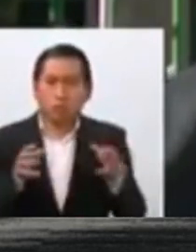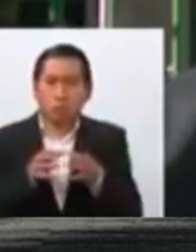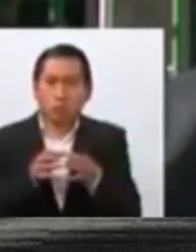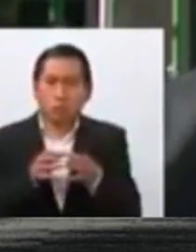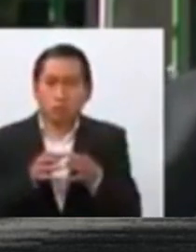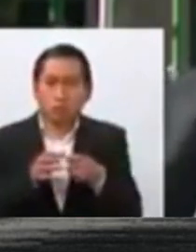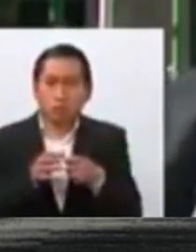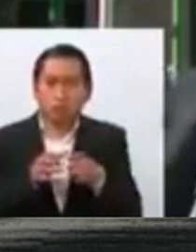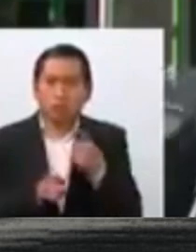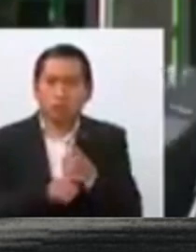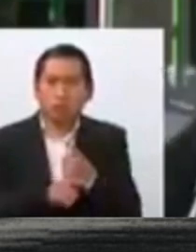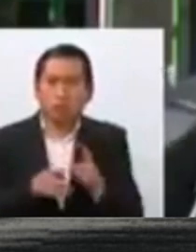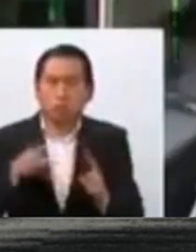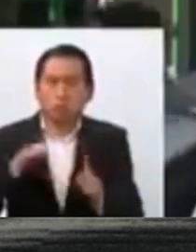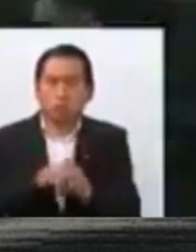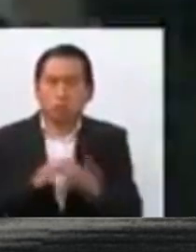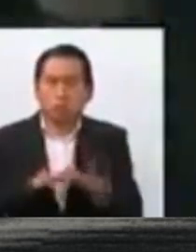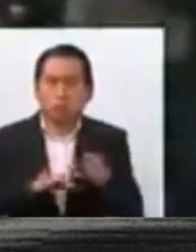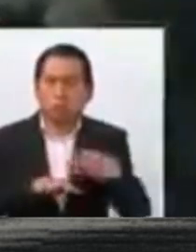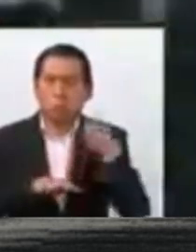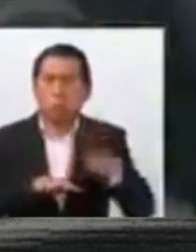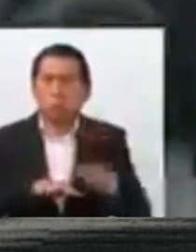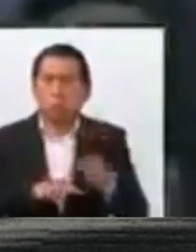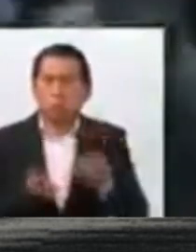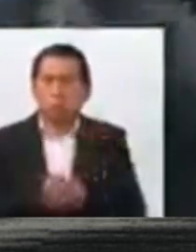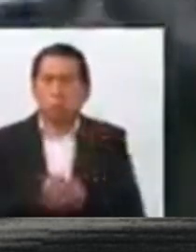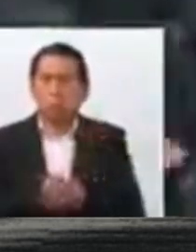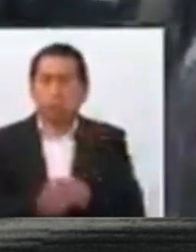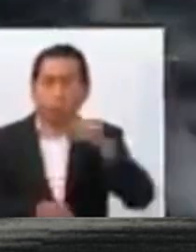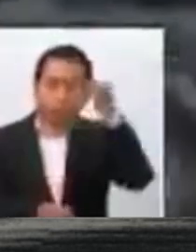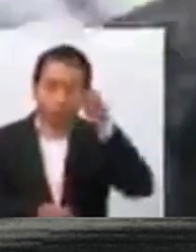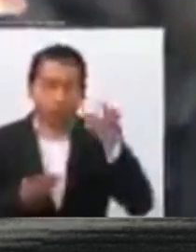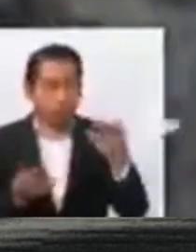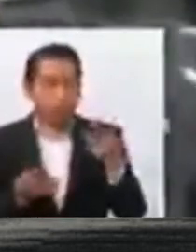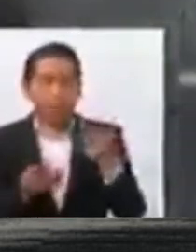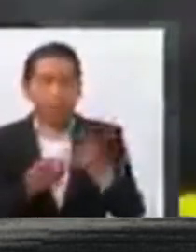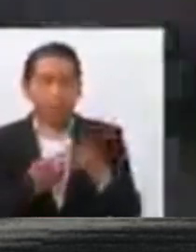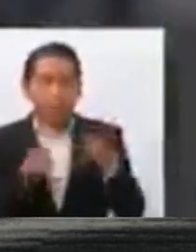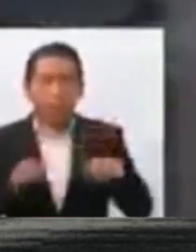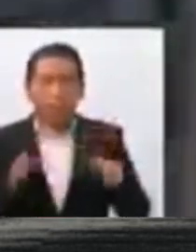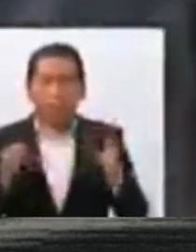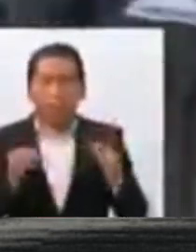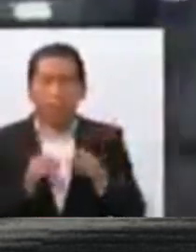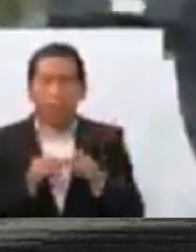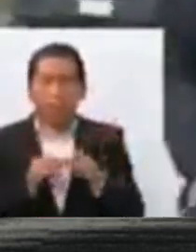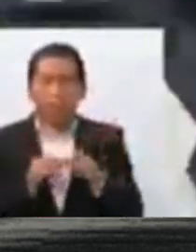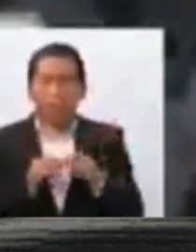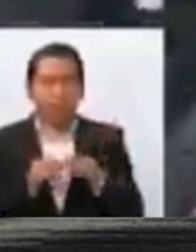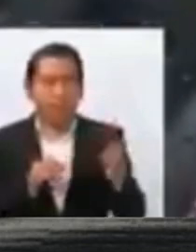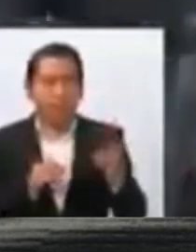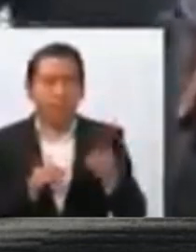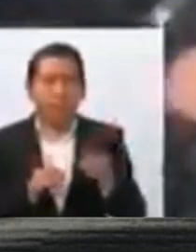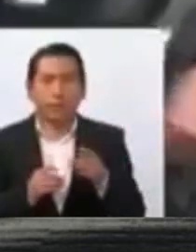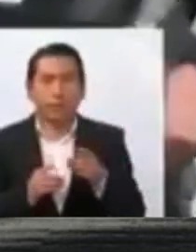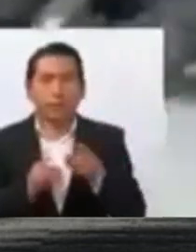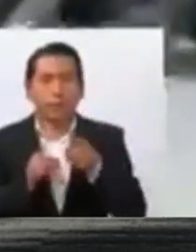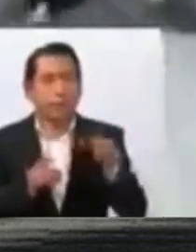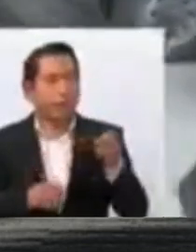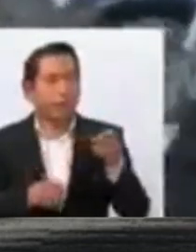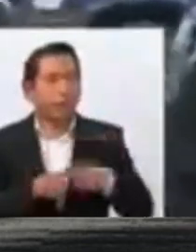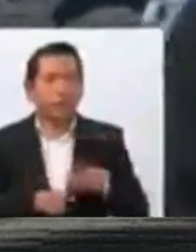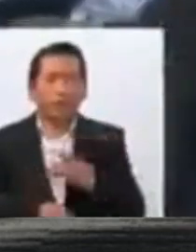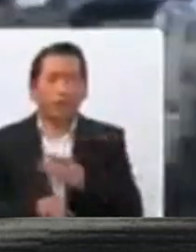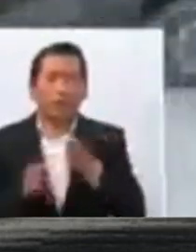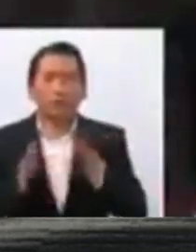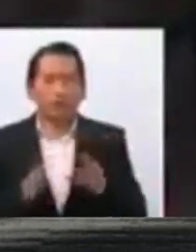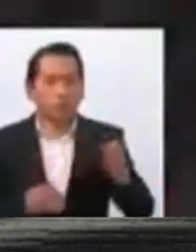la consumación de un golpe de Estado. Áñez, detenida ahora en la cárcel de Miraflores de La Paz, a denuncia de la exdiputada del Movimiento